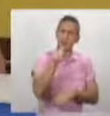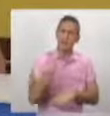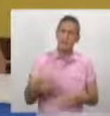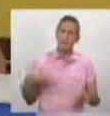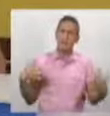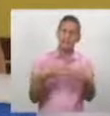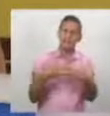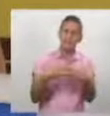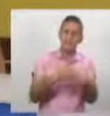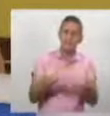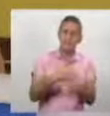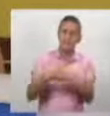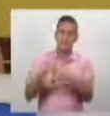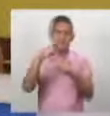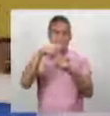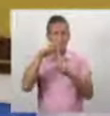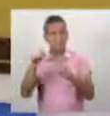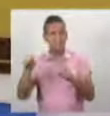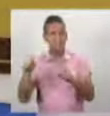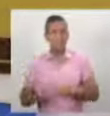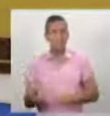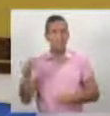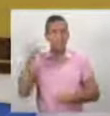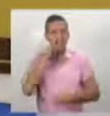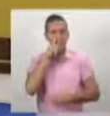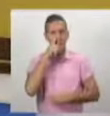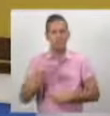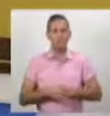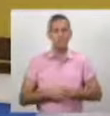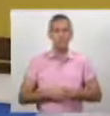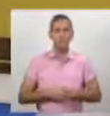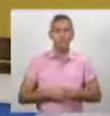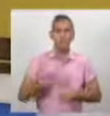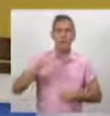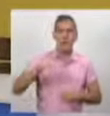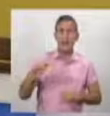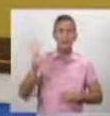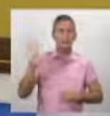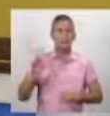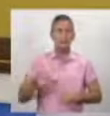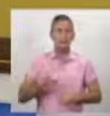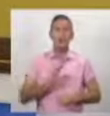tener acerca de los diferentes temas que hemos tratado en las ciencias naturales. Los